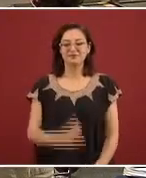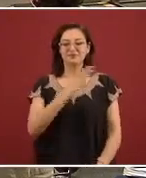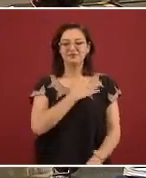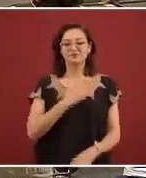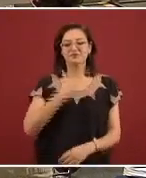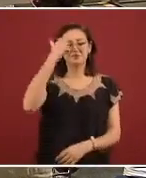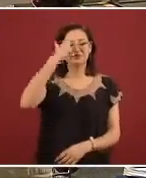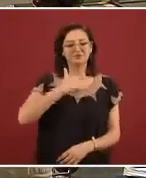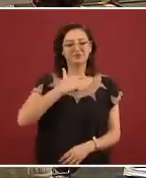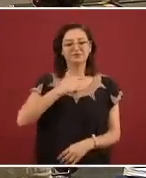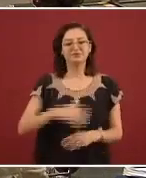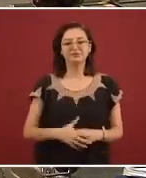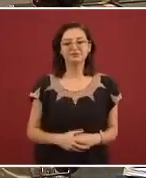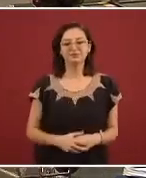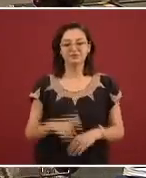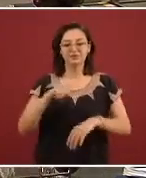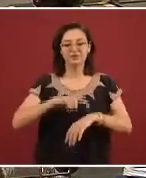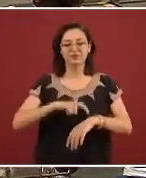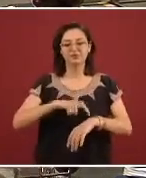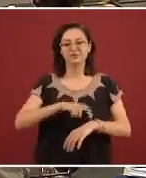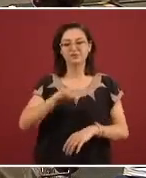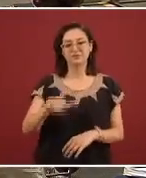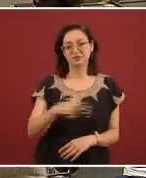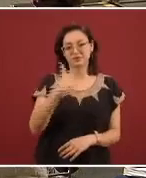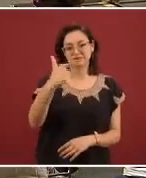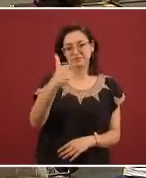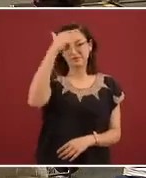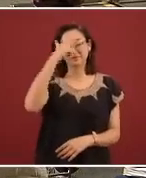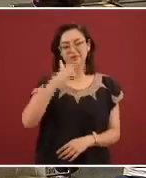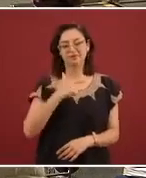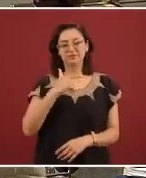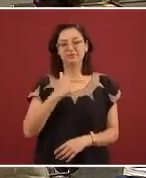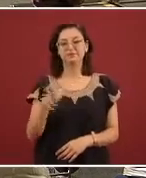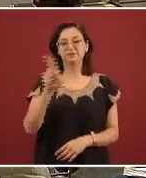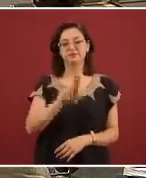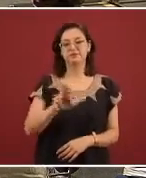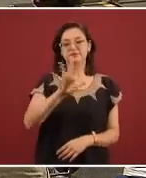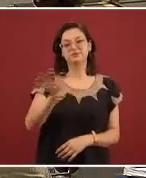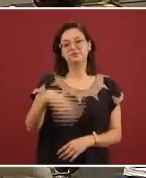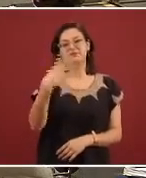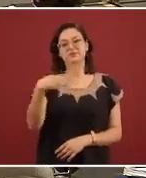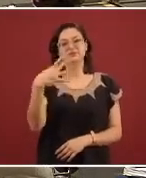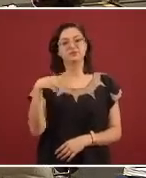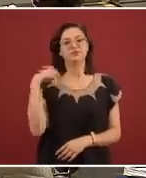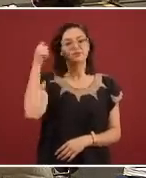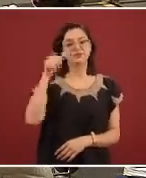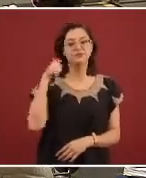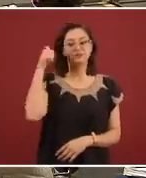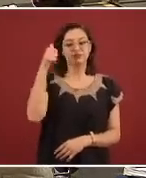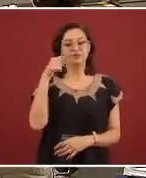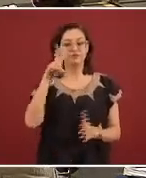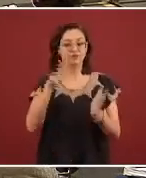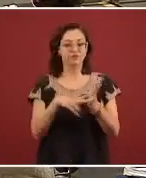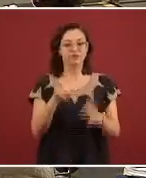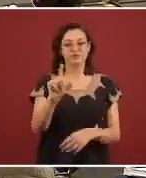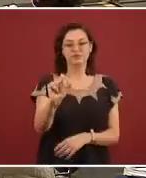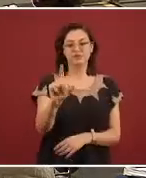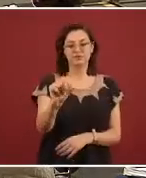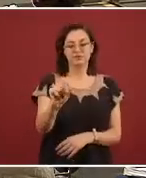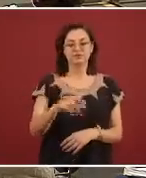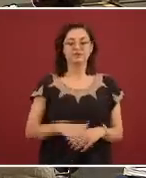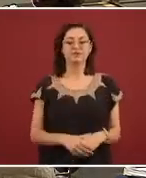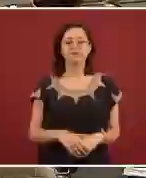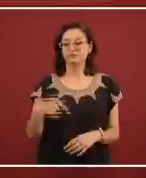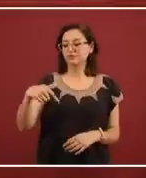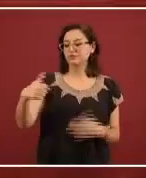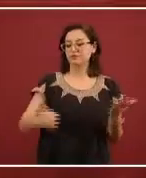Muy buenas noches. Son las 19 horas del martes 14 de abril de 2020.